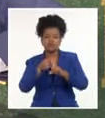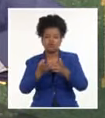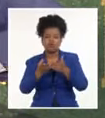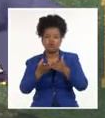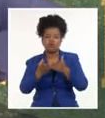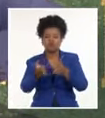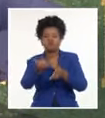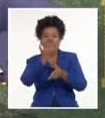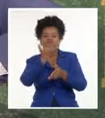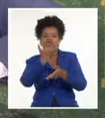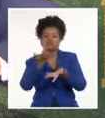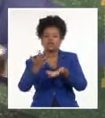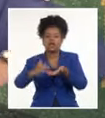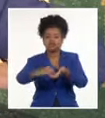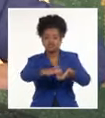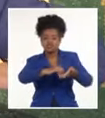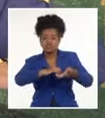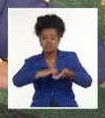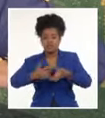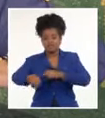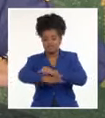la solidaridad en la base social,